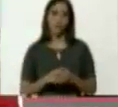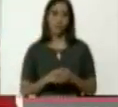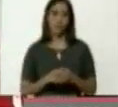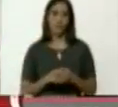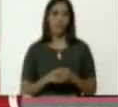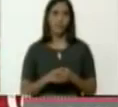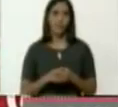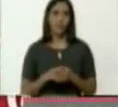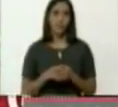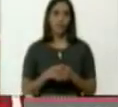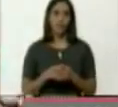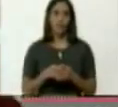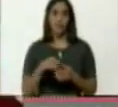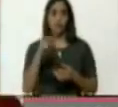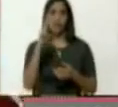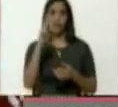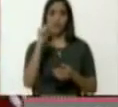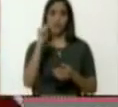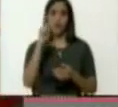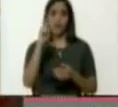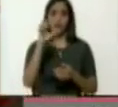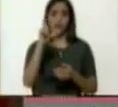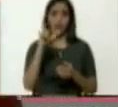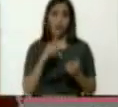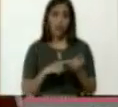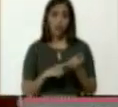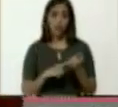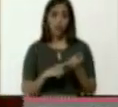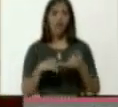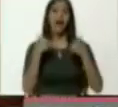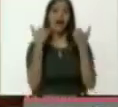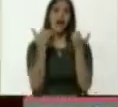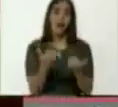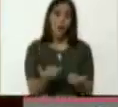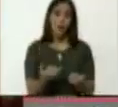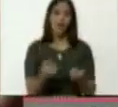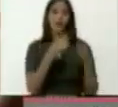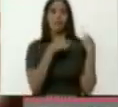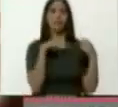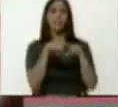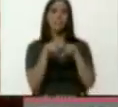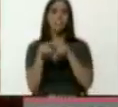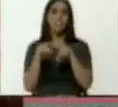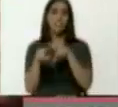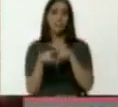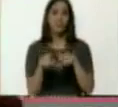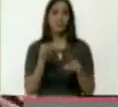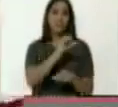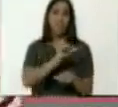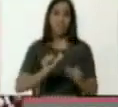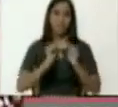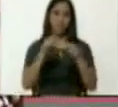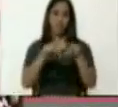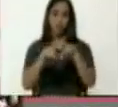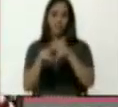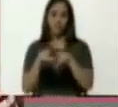no les bastaba con Ravel y ahora el encargado de los rumores, y por eso esta semana empezaron todos los rumores,